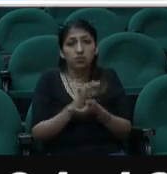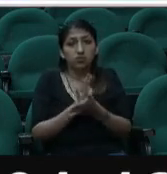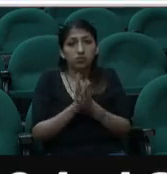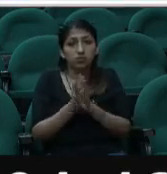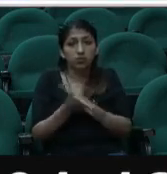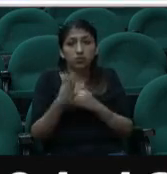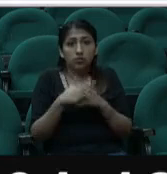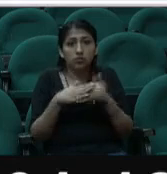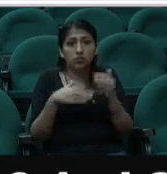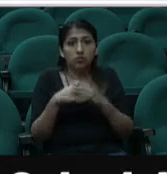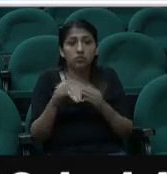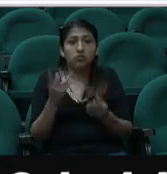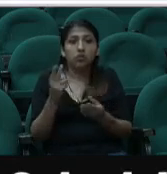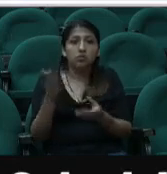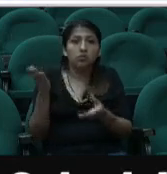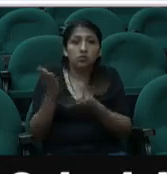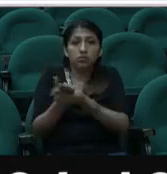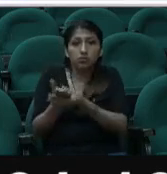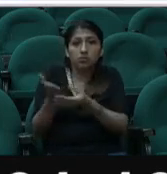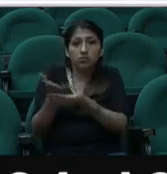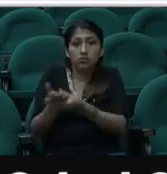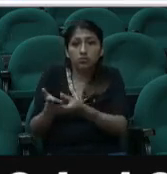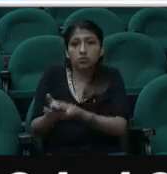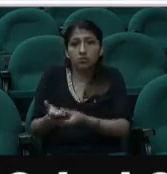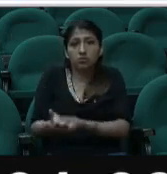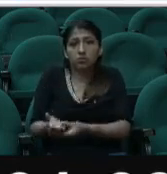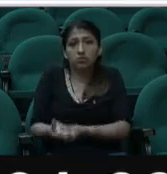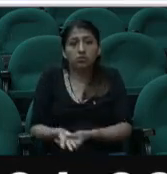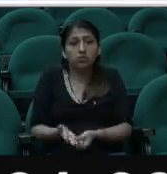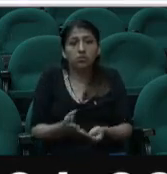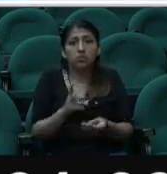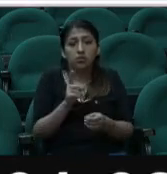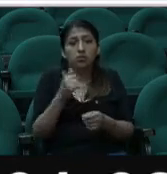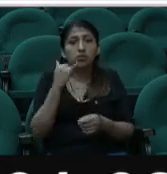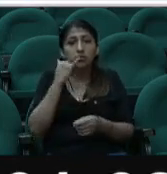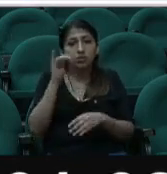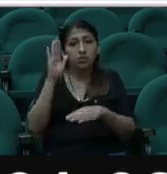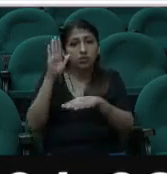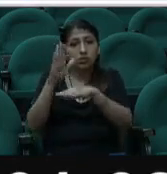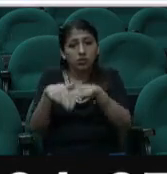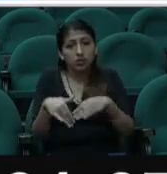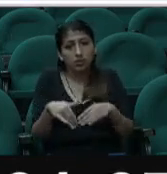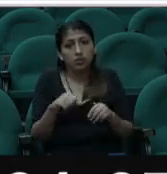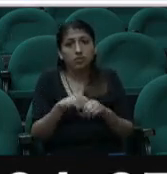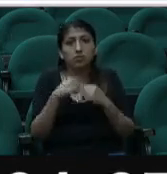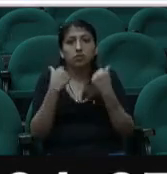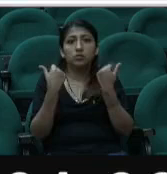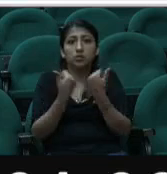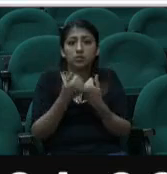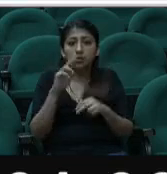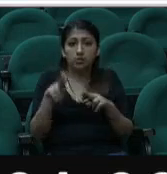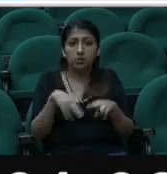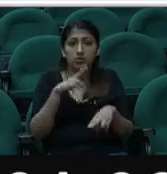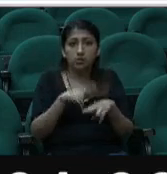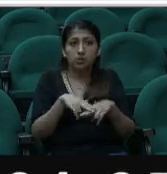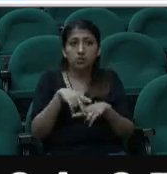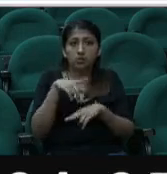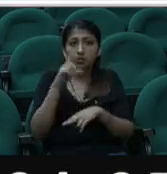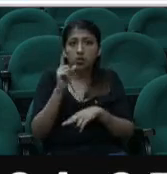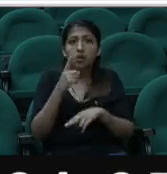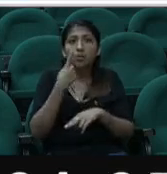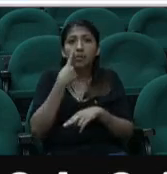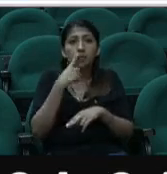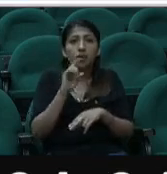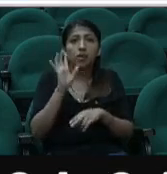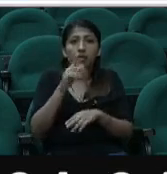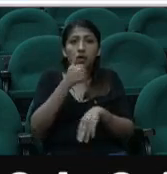tienen archivados estos procesos tendrán pues que ser llamados a la asamblea nacional al pleno para